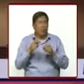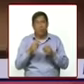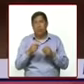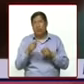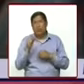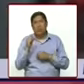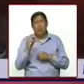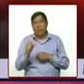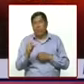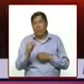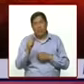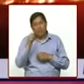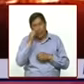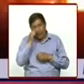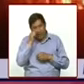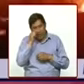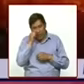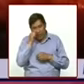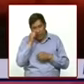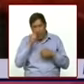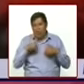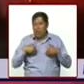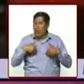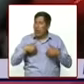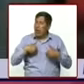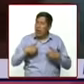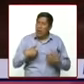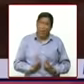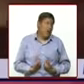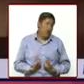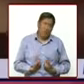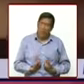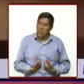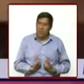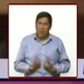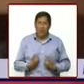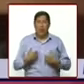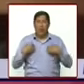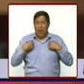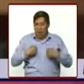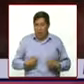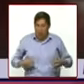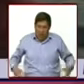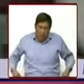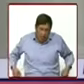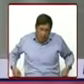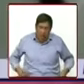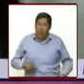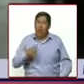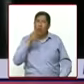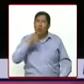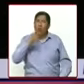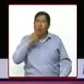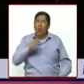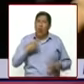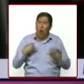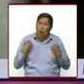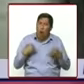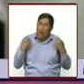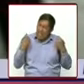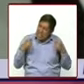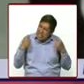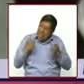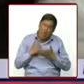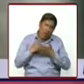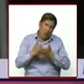es algo muy, muy cansador, porque cargar en balde, son señoras, señoritas, jóvenes que están